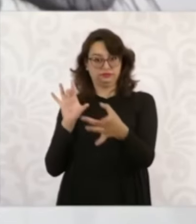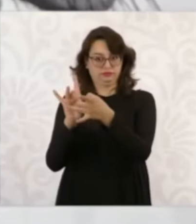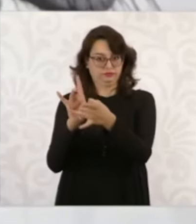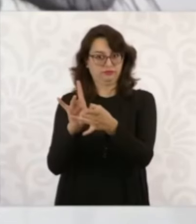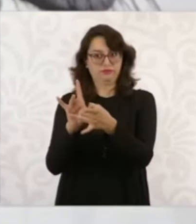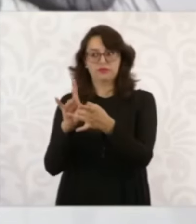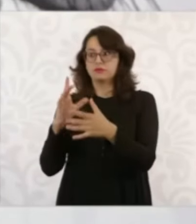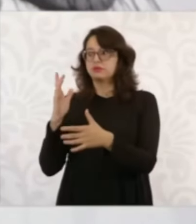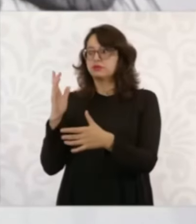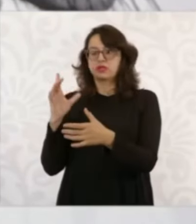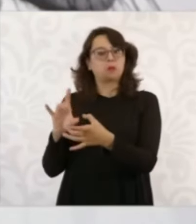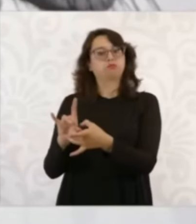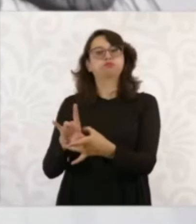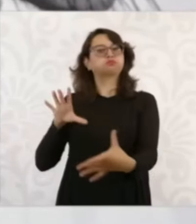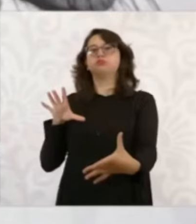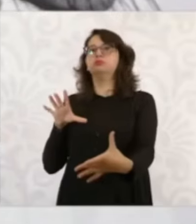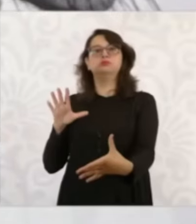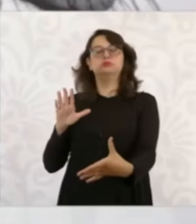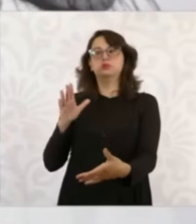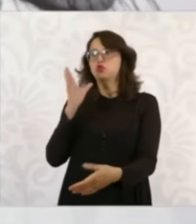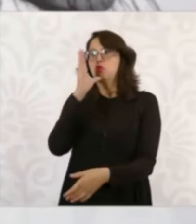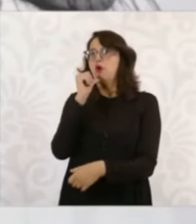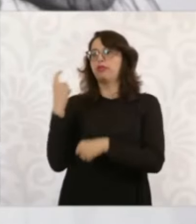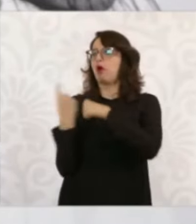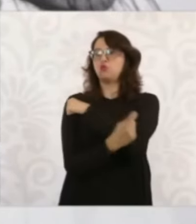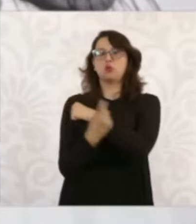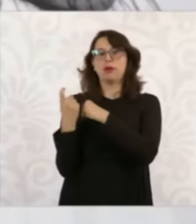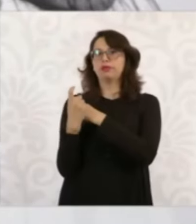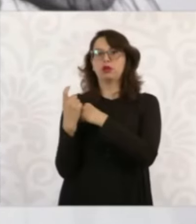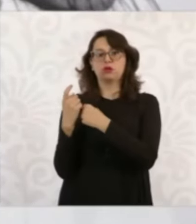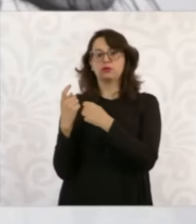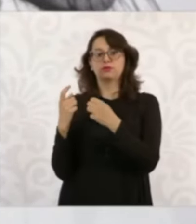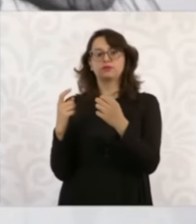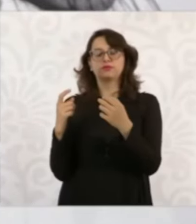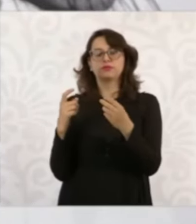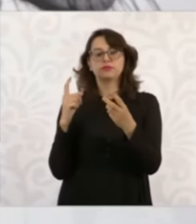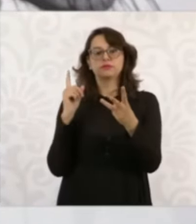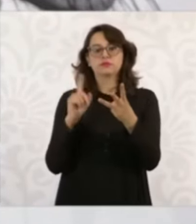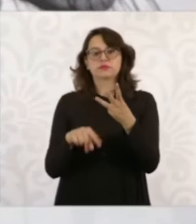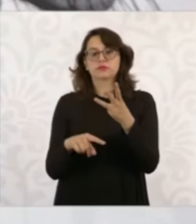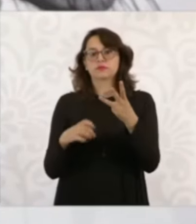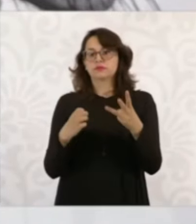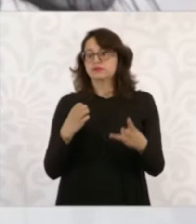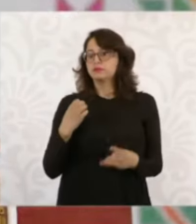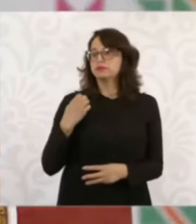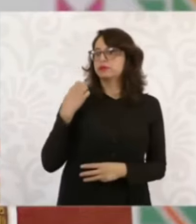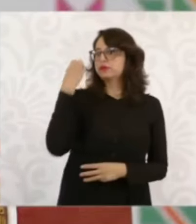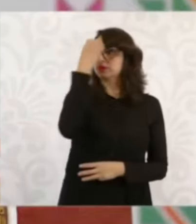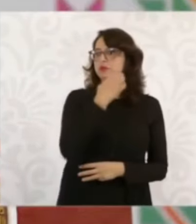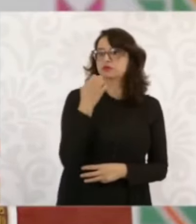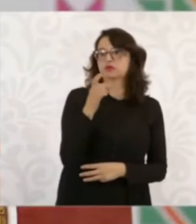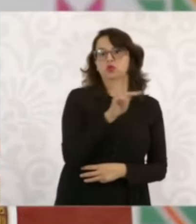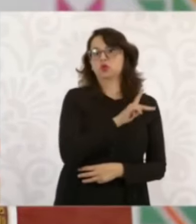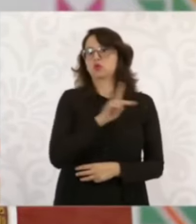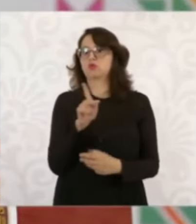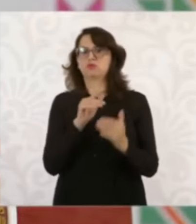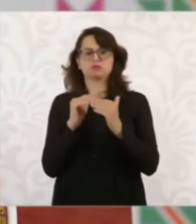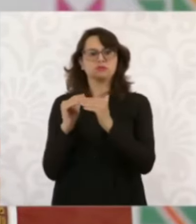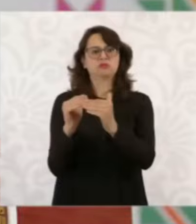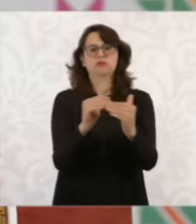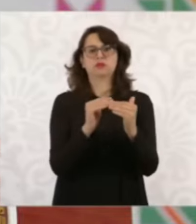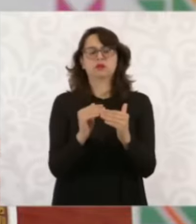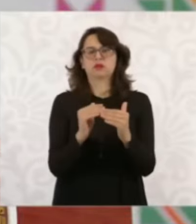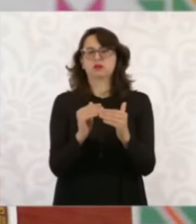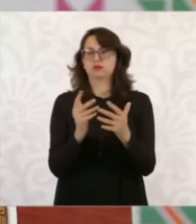facultades y unificaba la forma de evaluación en exámenes departamentales, en pocas